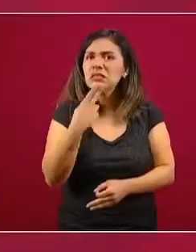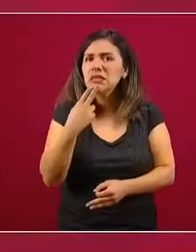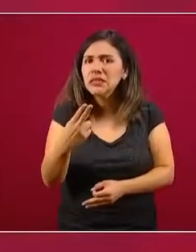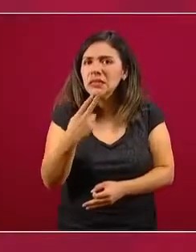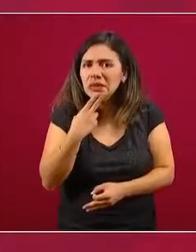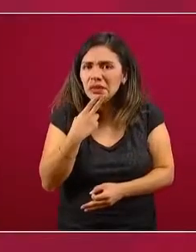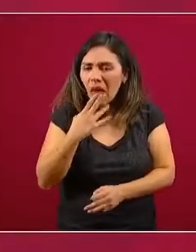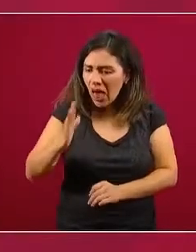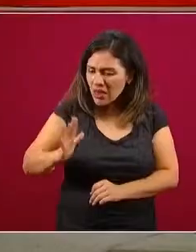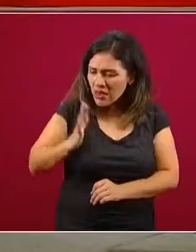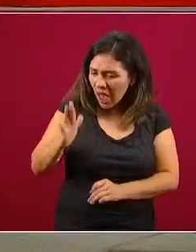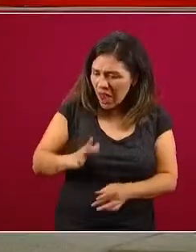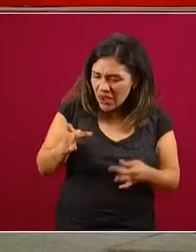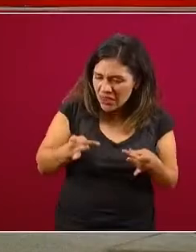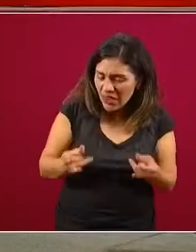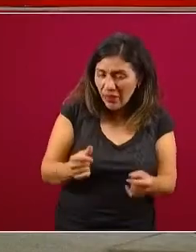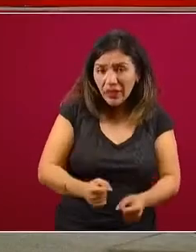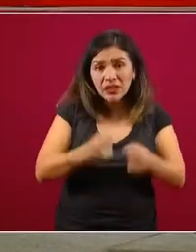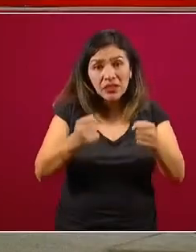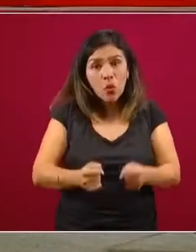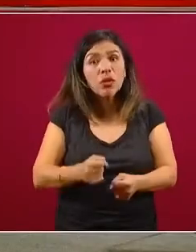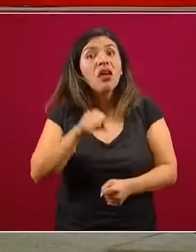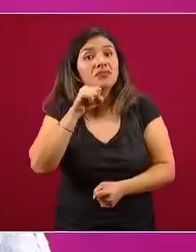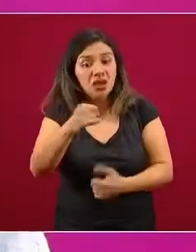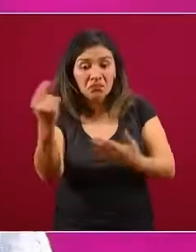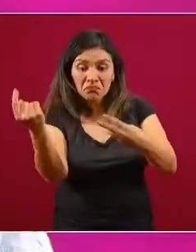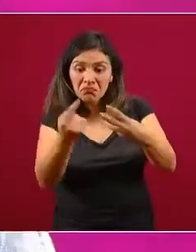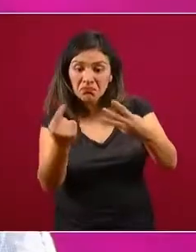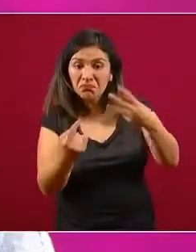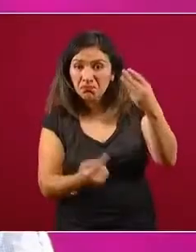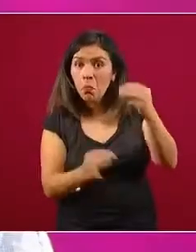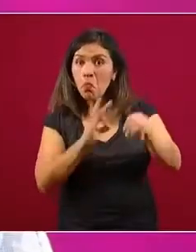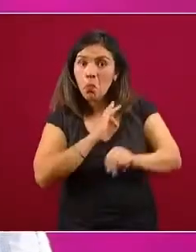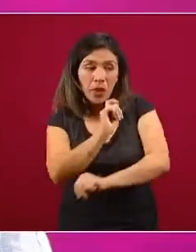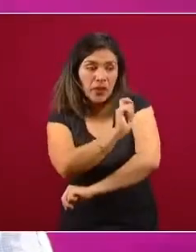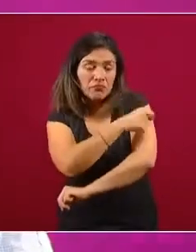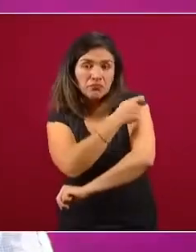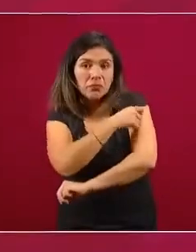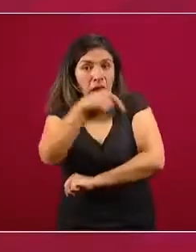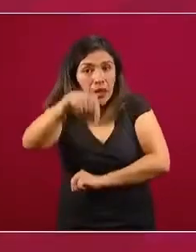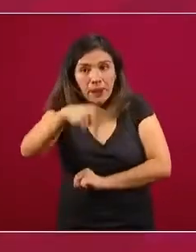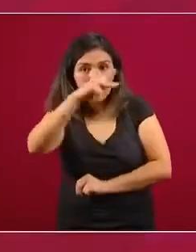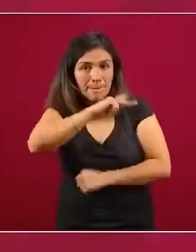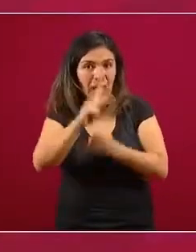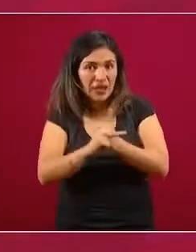eficacia, la calidad y la seguridad necesarias para ser aplicados en nuestro